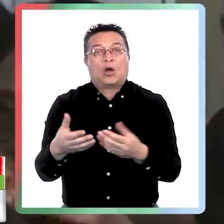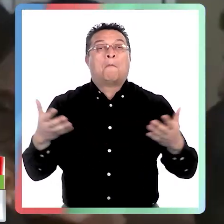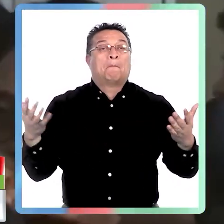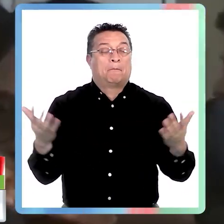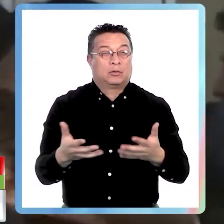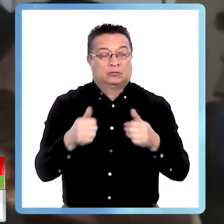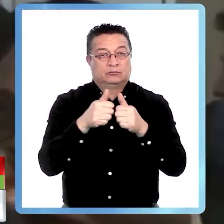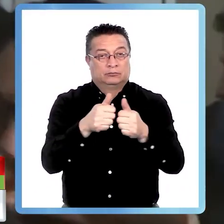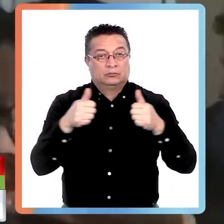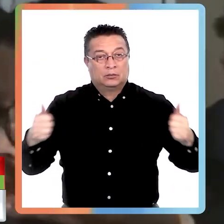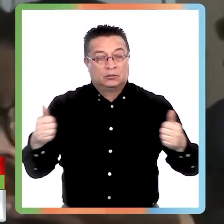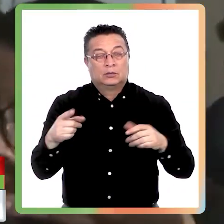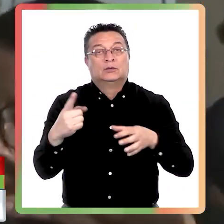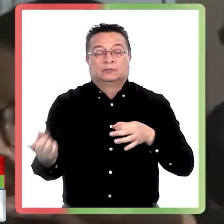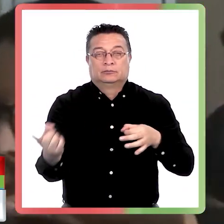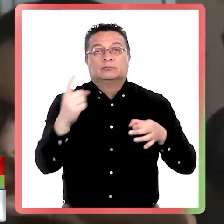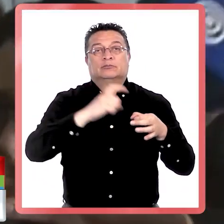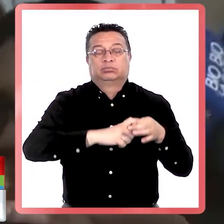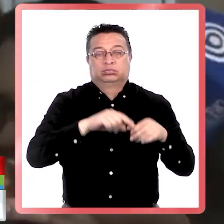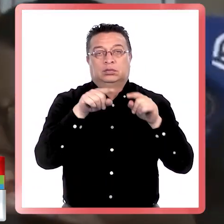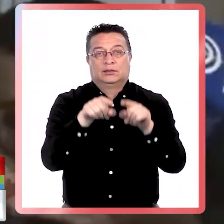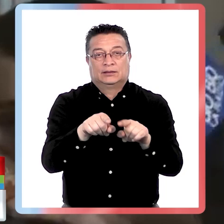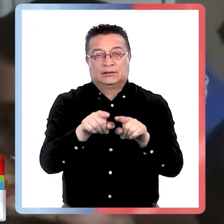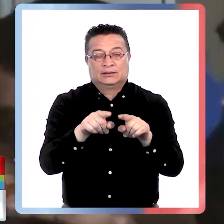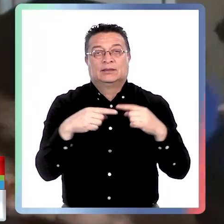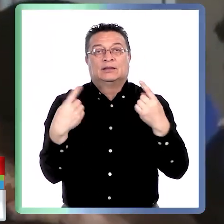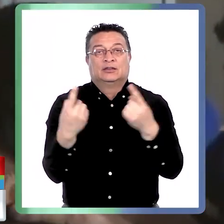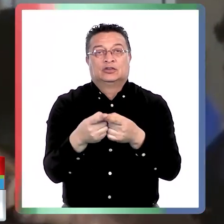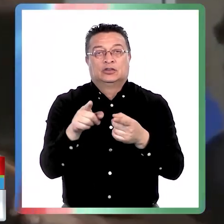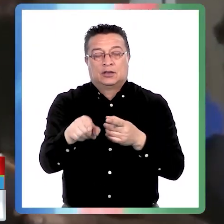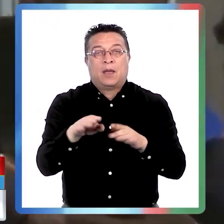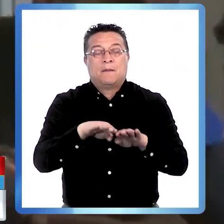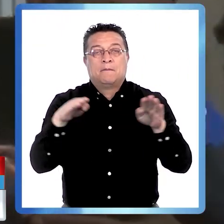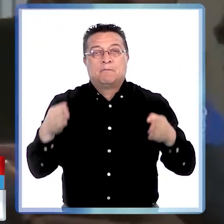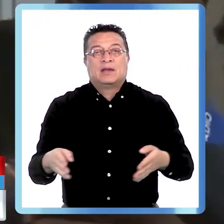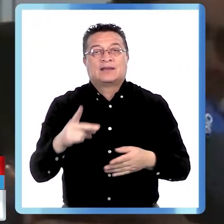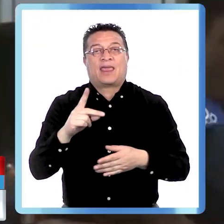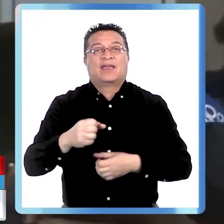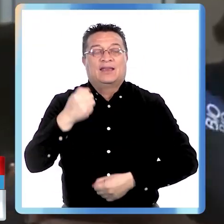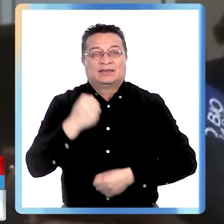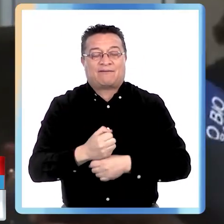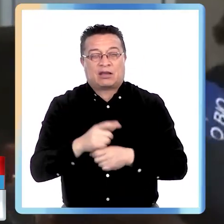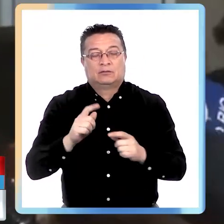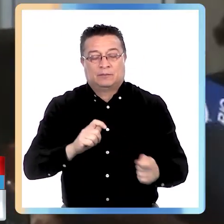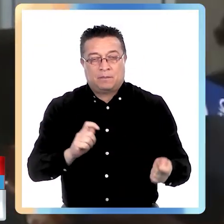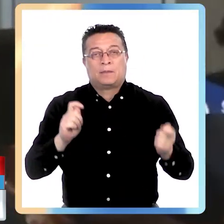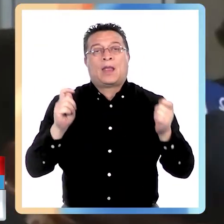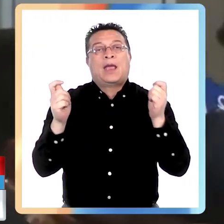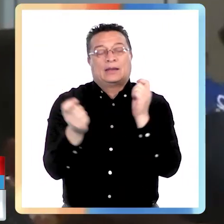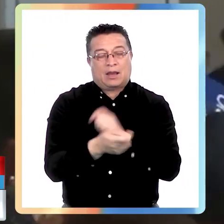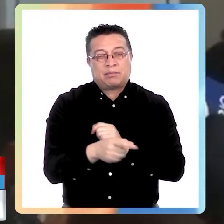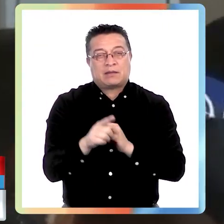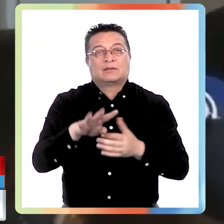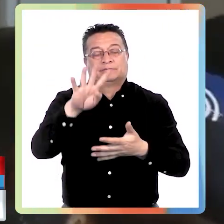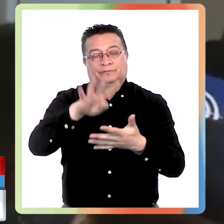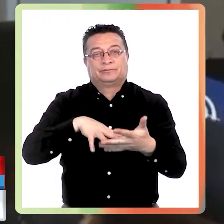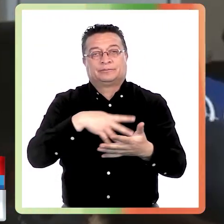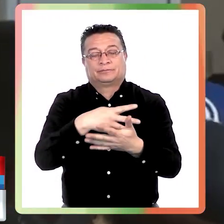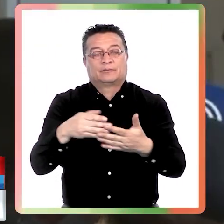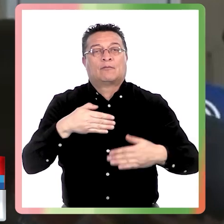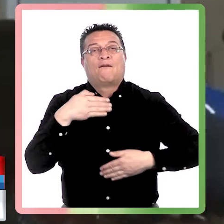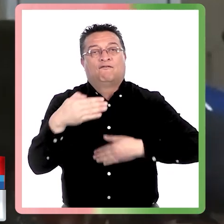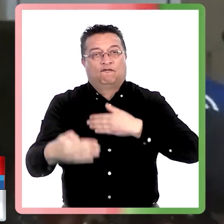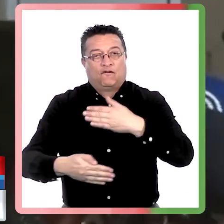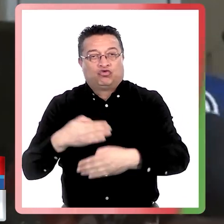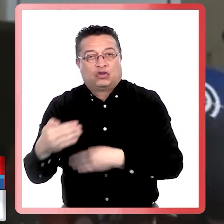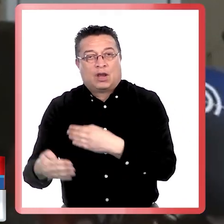parte de los parlamentarios que pertenecen a esta mesa de trabajo en orden a cambiar los